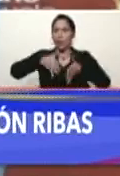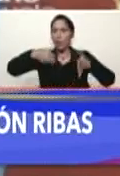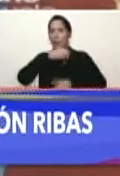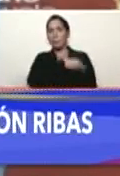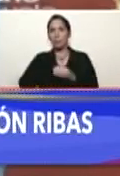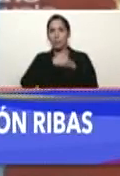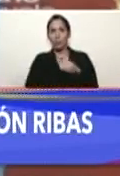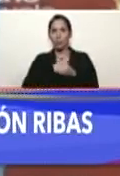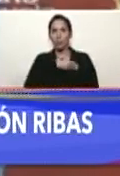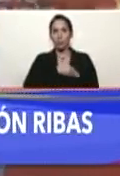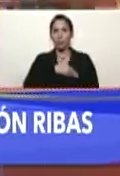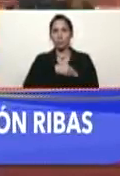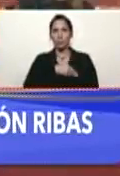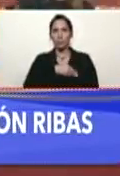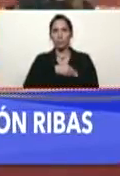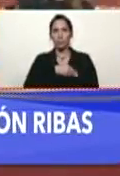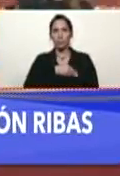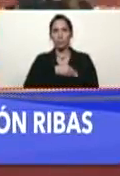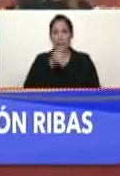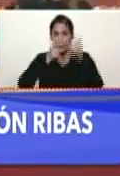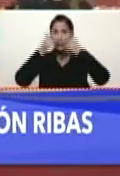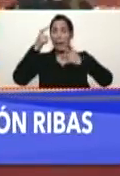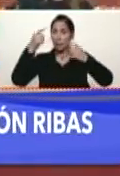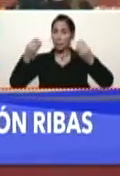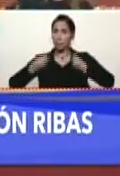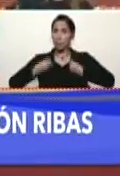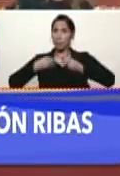misiones, es Chávez vivo.